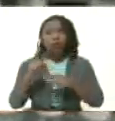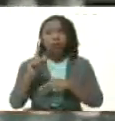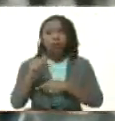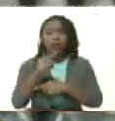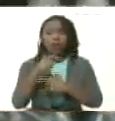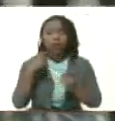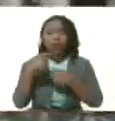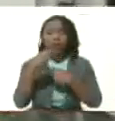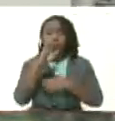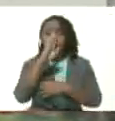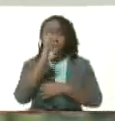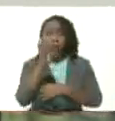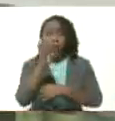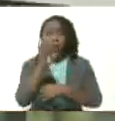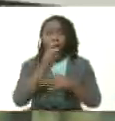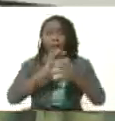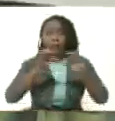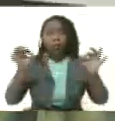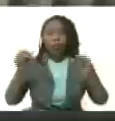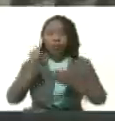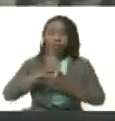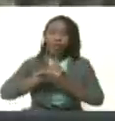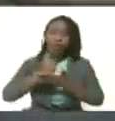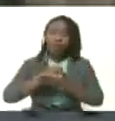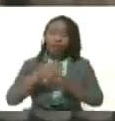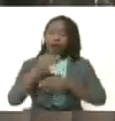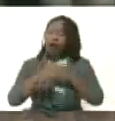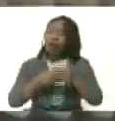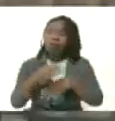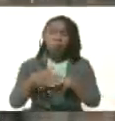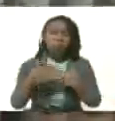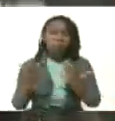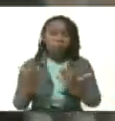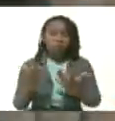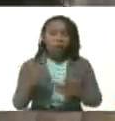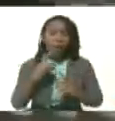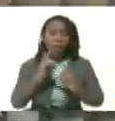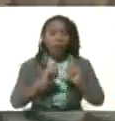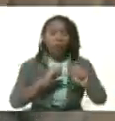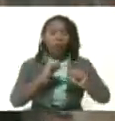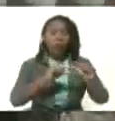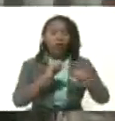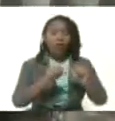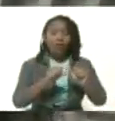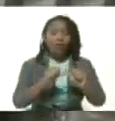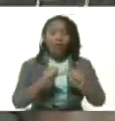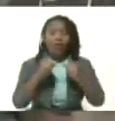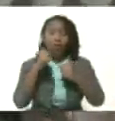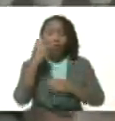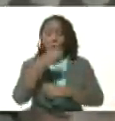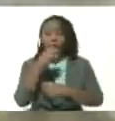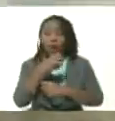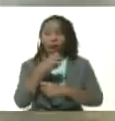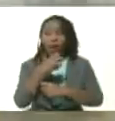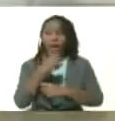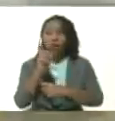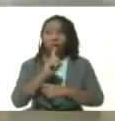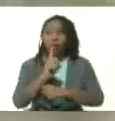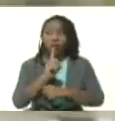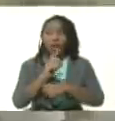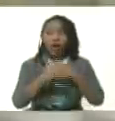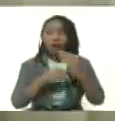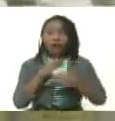vender directamente a la cadena de farmacia, garantizando a través de la producción de sólidos orales penicilínicos, no